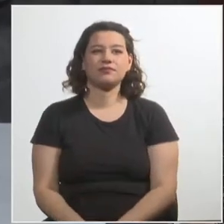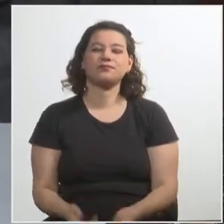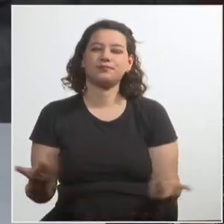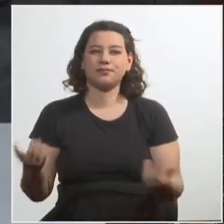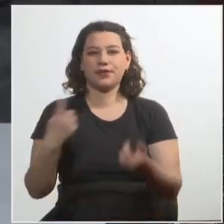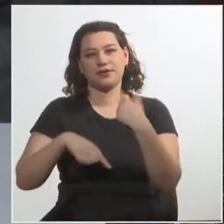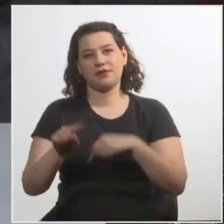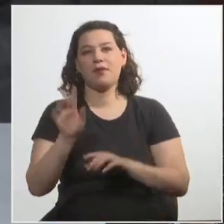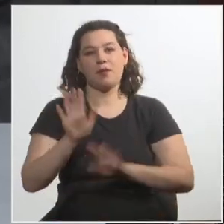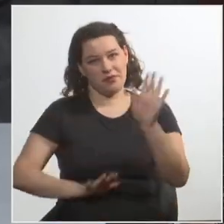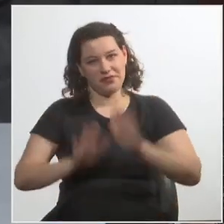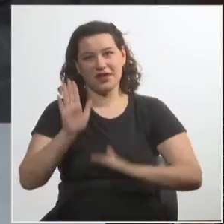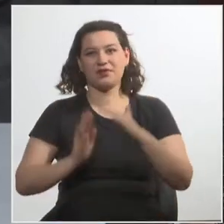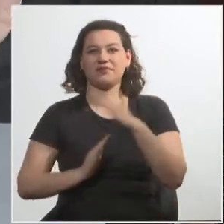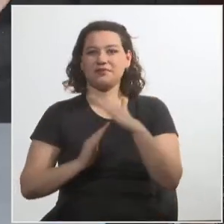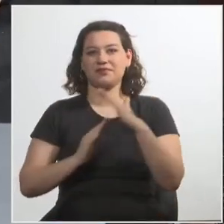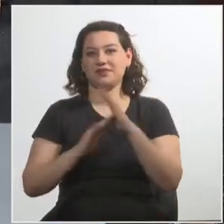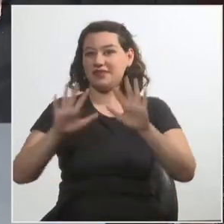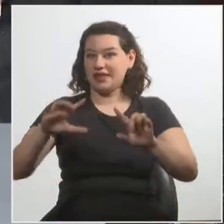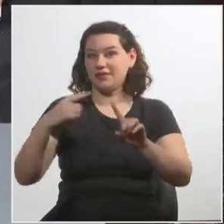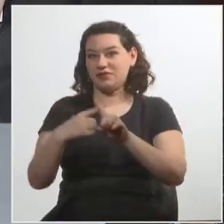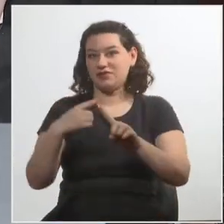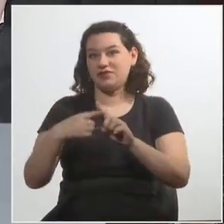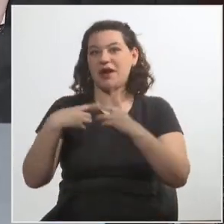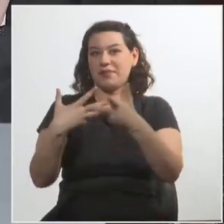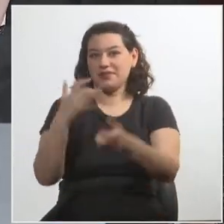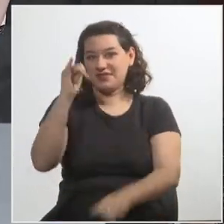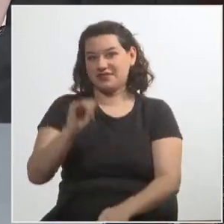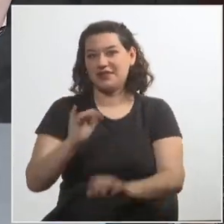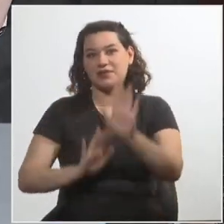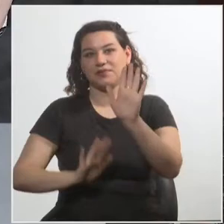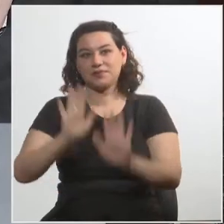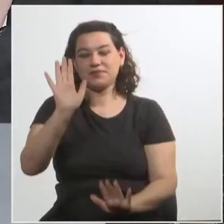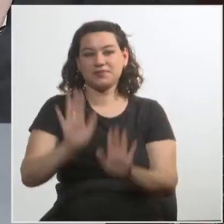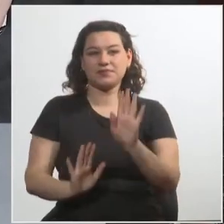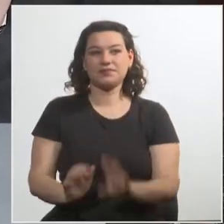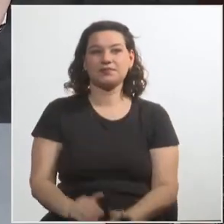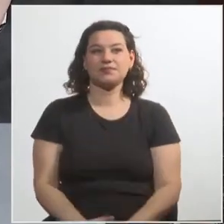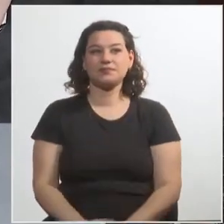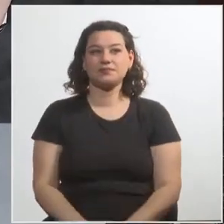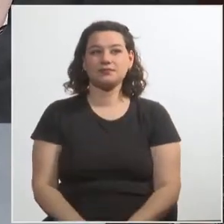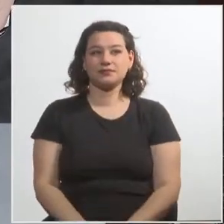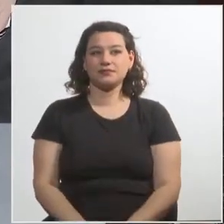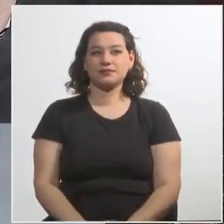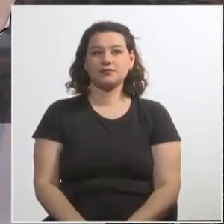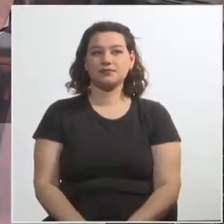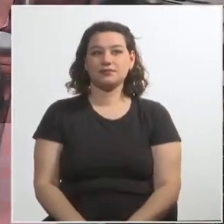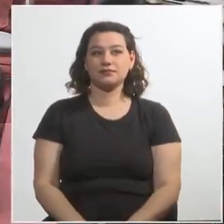vamos a votar un cuarto intermedio de diez minutos por la afirmativa sírvanse a expresar